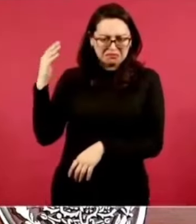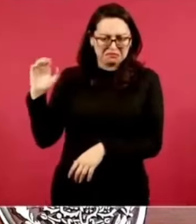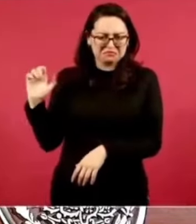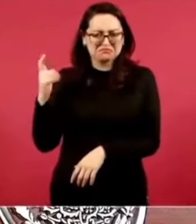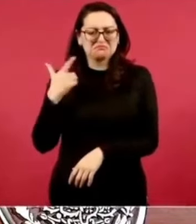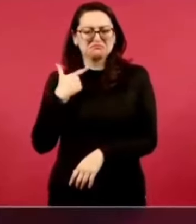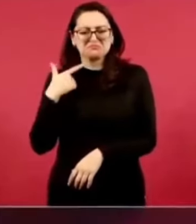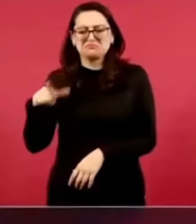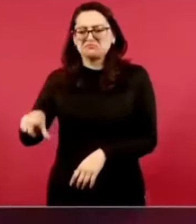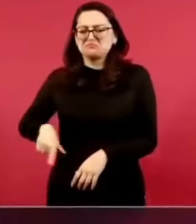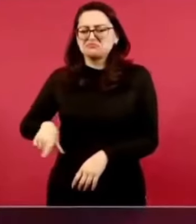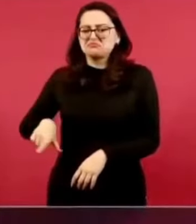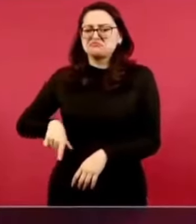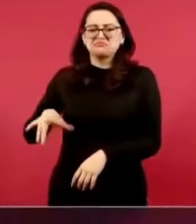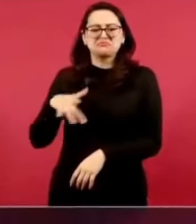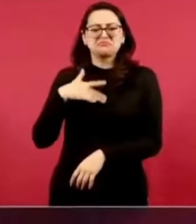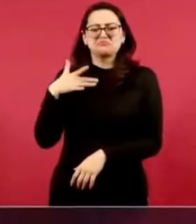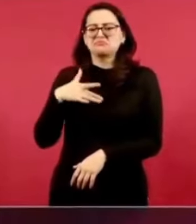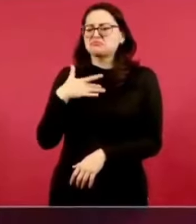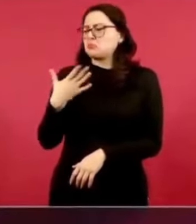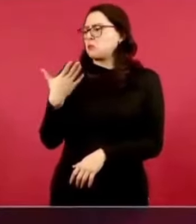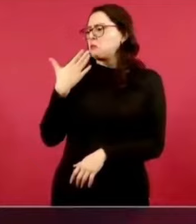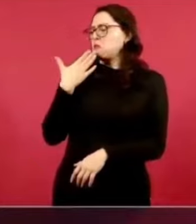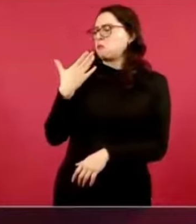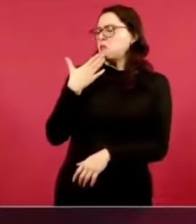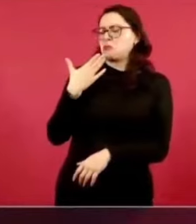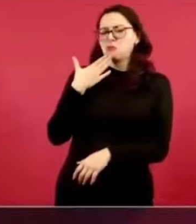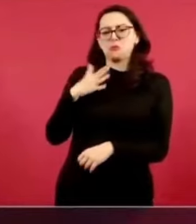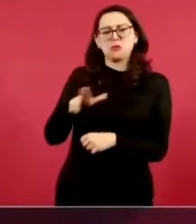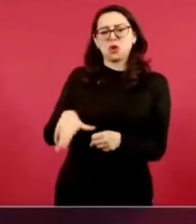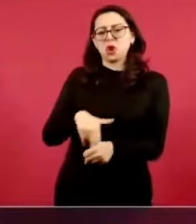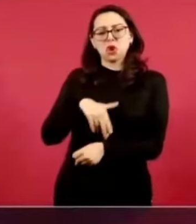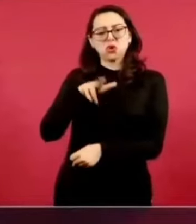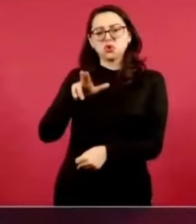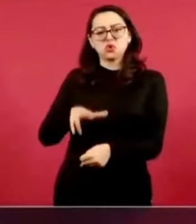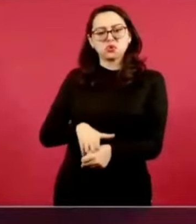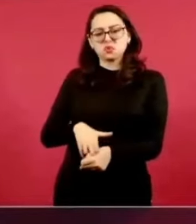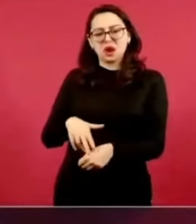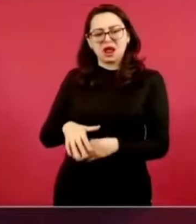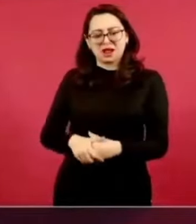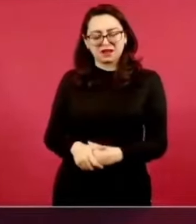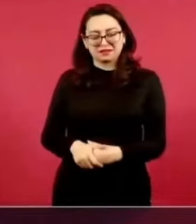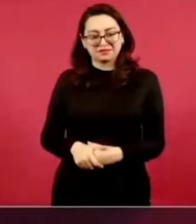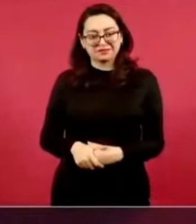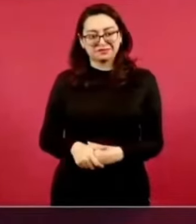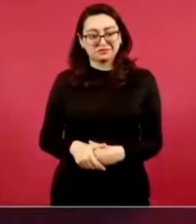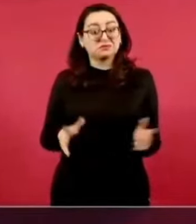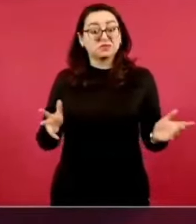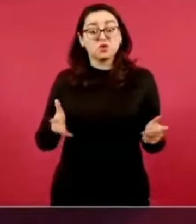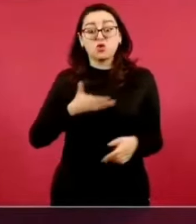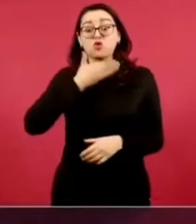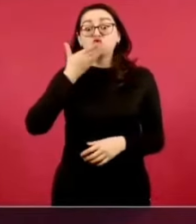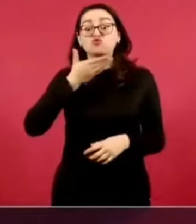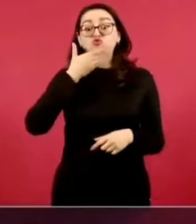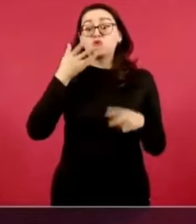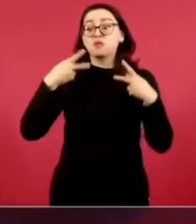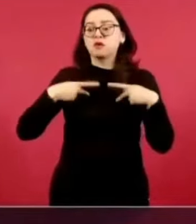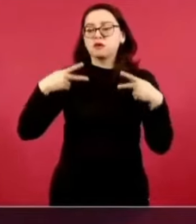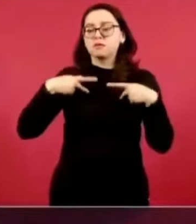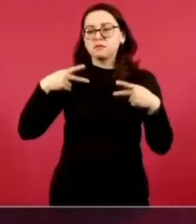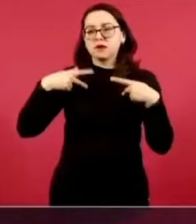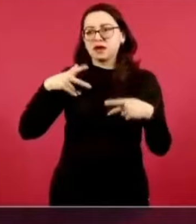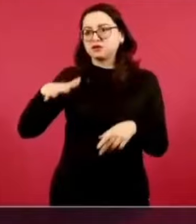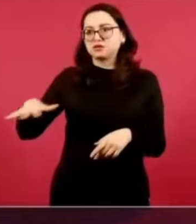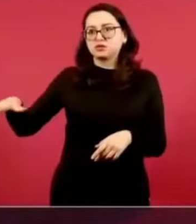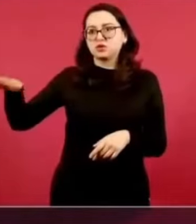Te llegaba hasta aconsejar a los hijos, estudia para cuando seas grande. No en todos